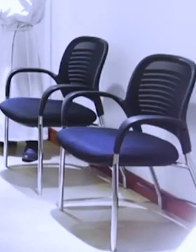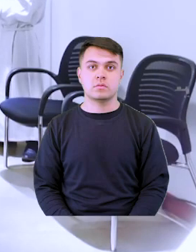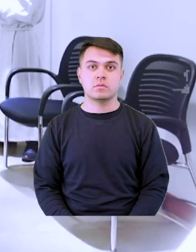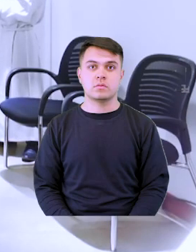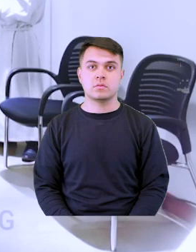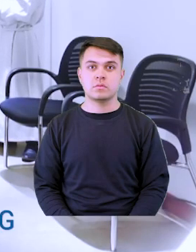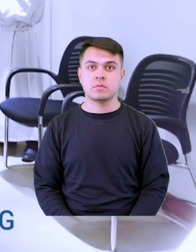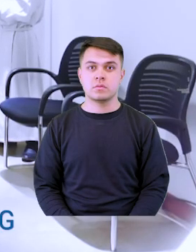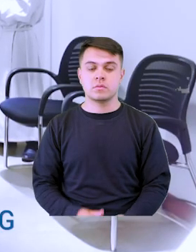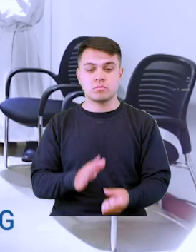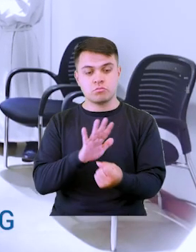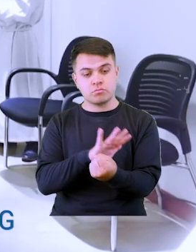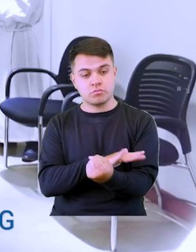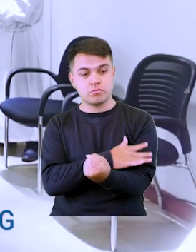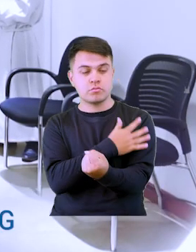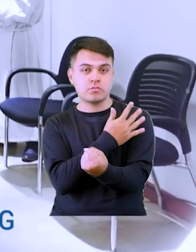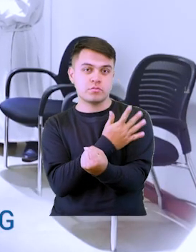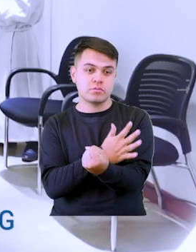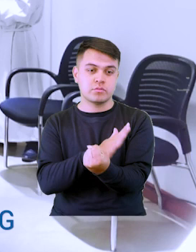cansado esperaba